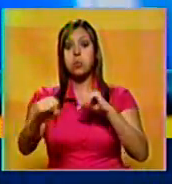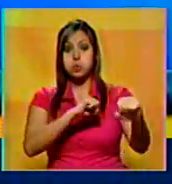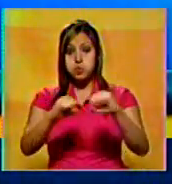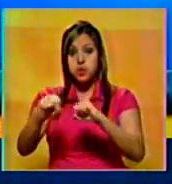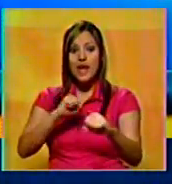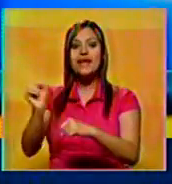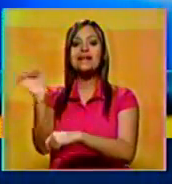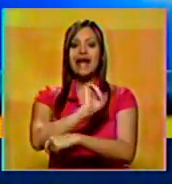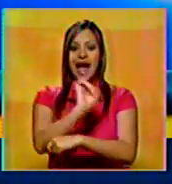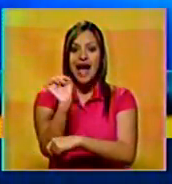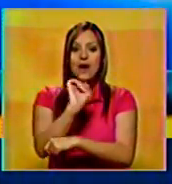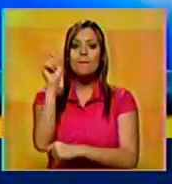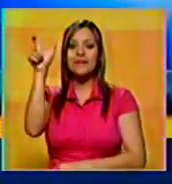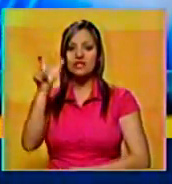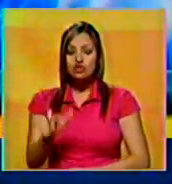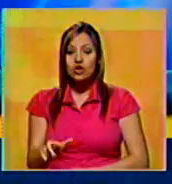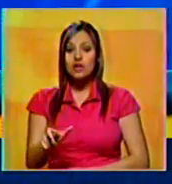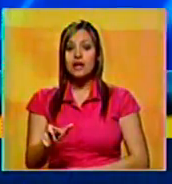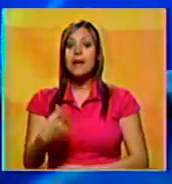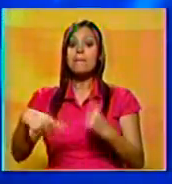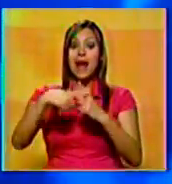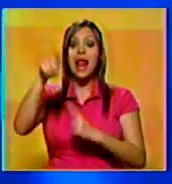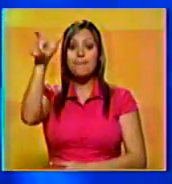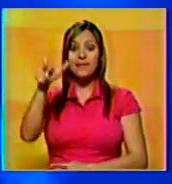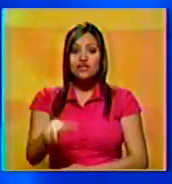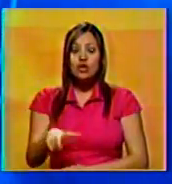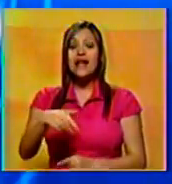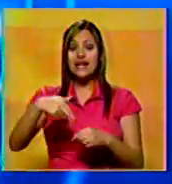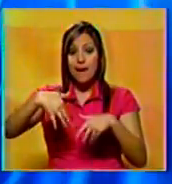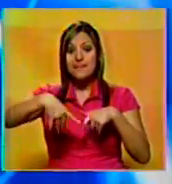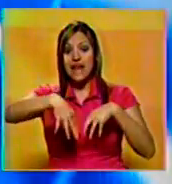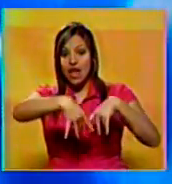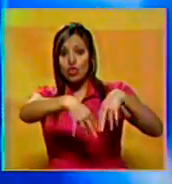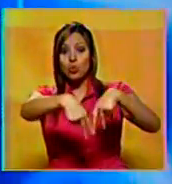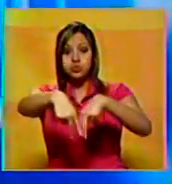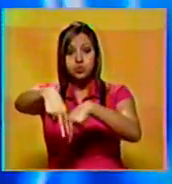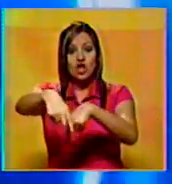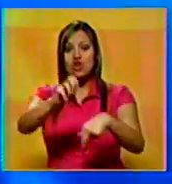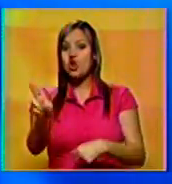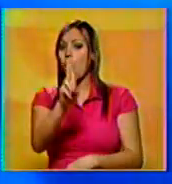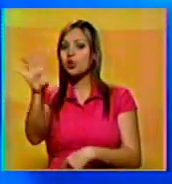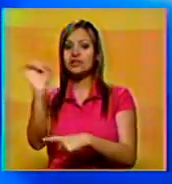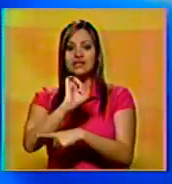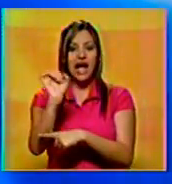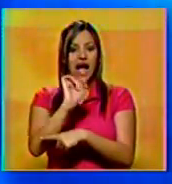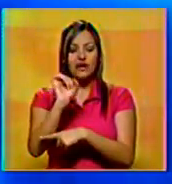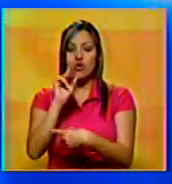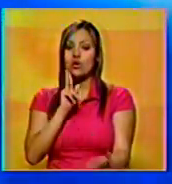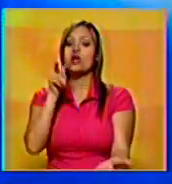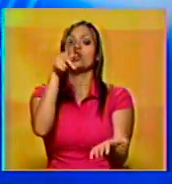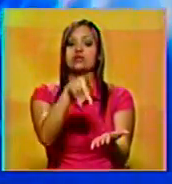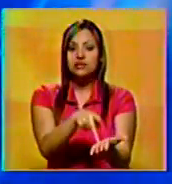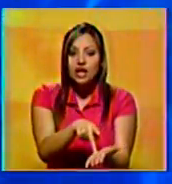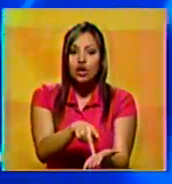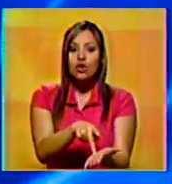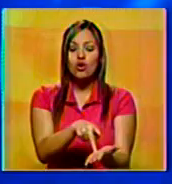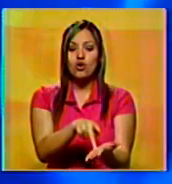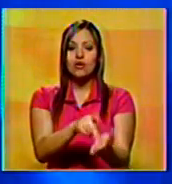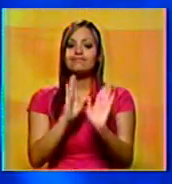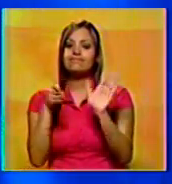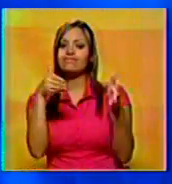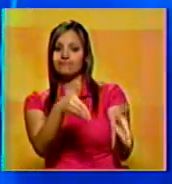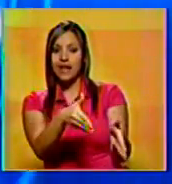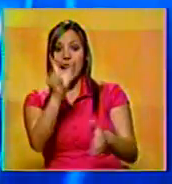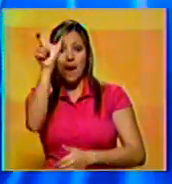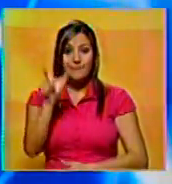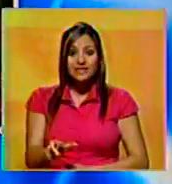de vehículos, de gente, la gente inclusive está caminando, no ha utilizado sus carros para llegar al lugar donde van a ser sepultados, la